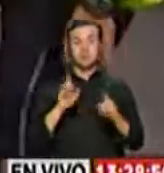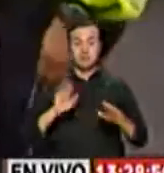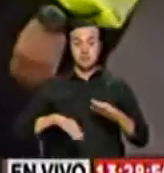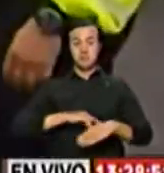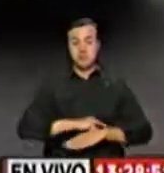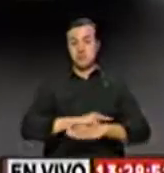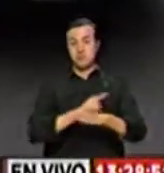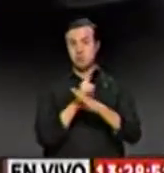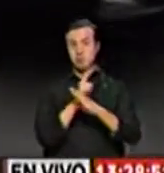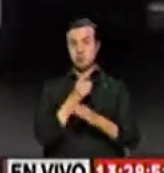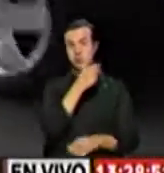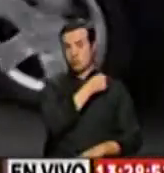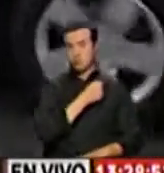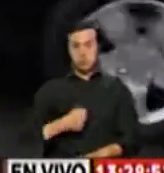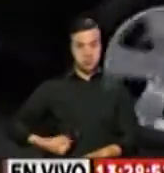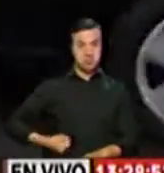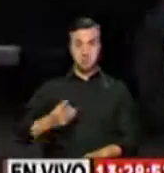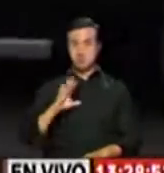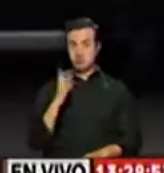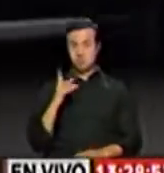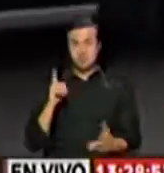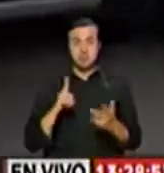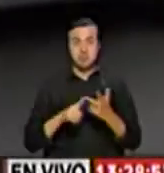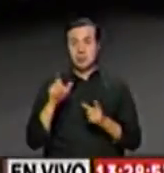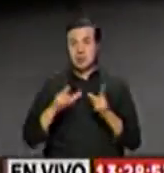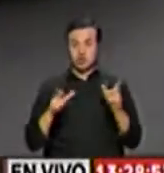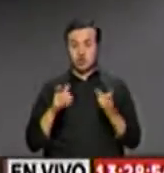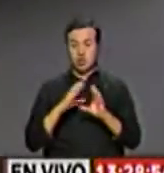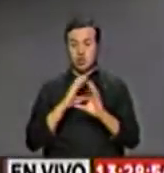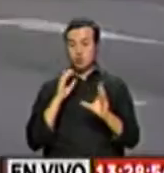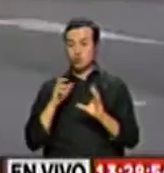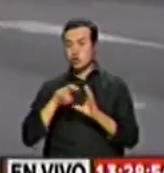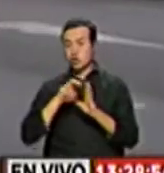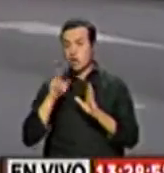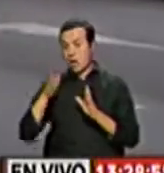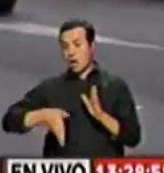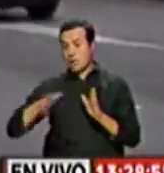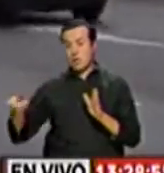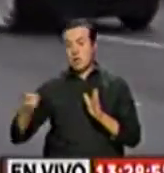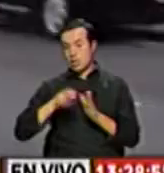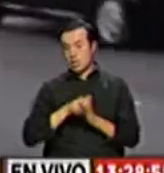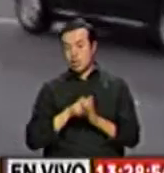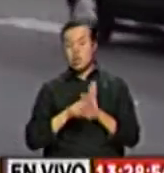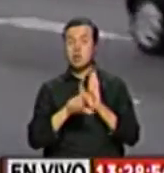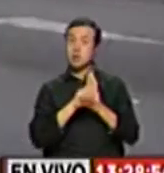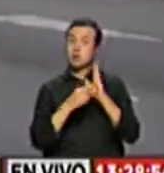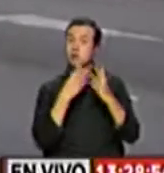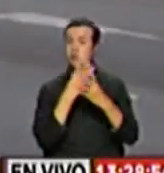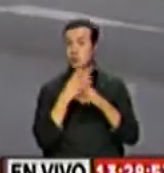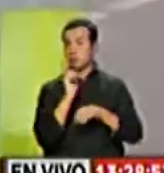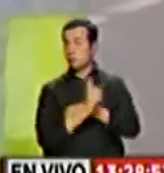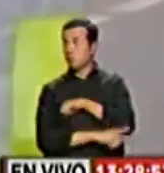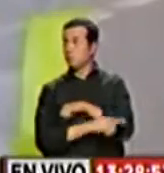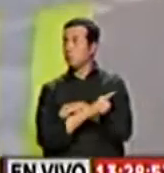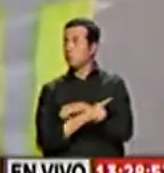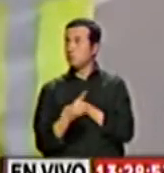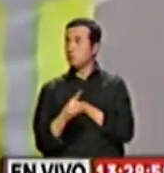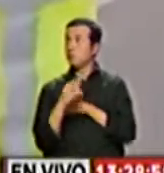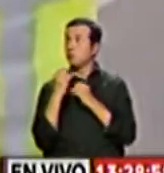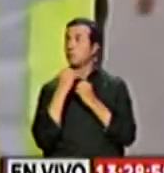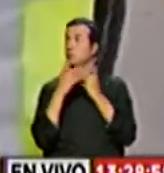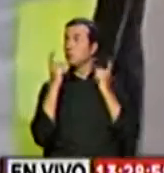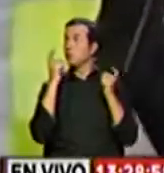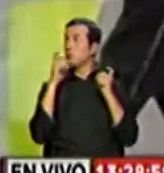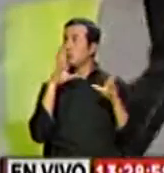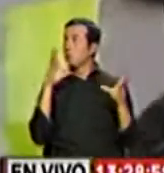velocidad, no usar el cinturón de seguridad, recoger pasajeros en la carretera, están estipuladas en el Código Integral Penal, por lo que los operativos de